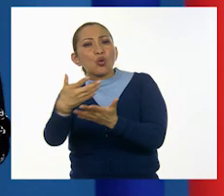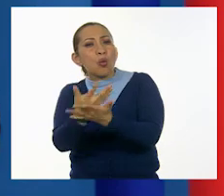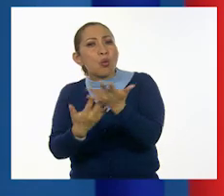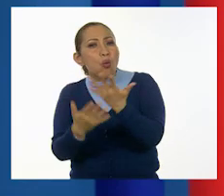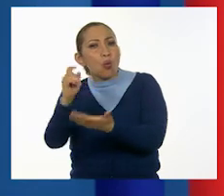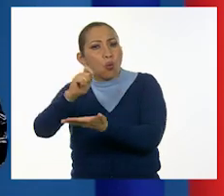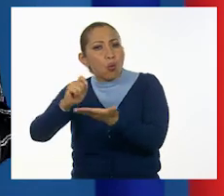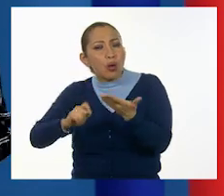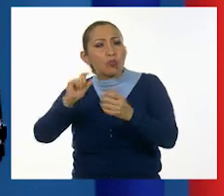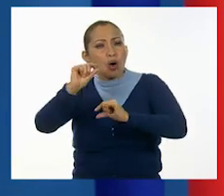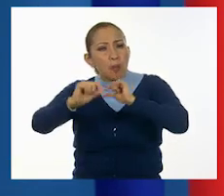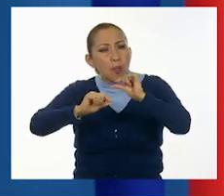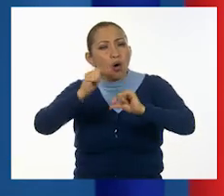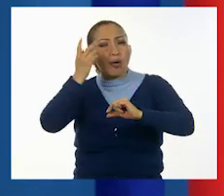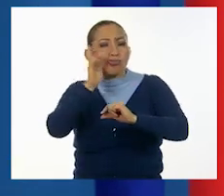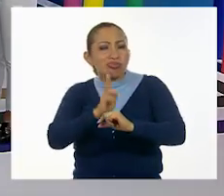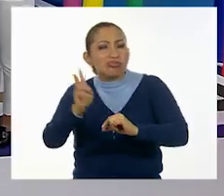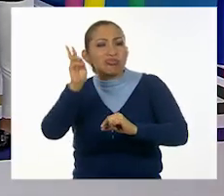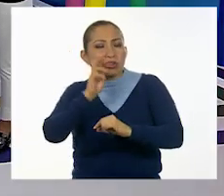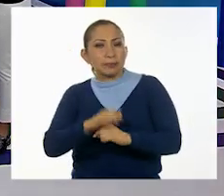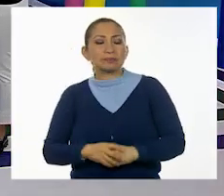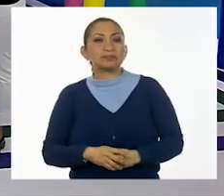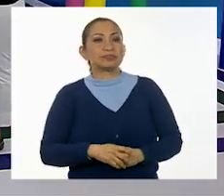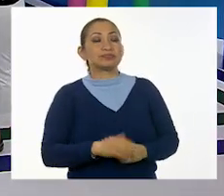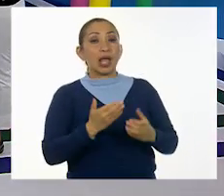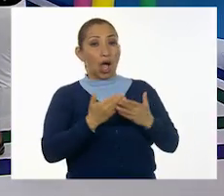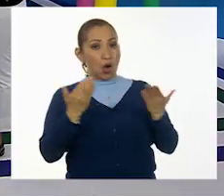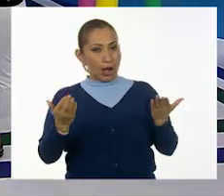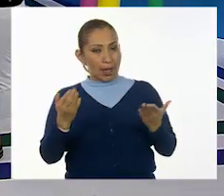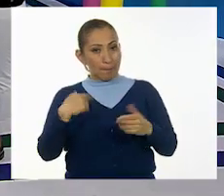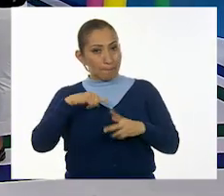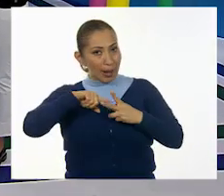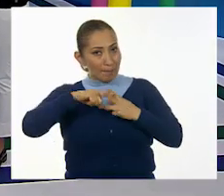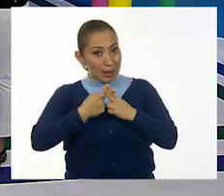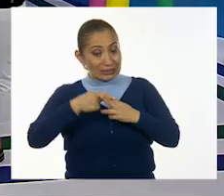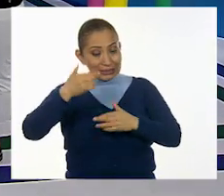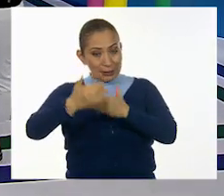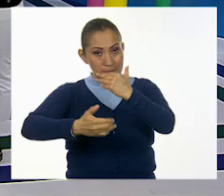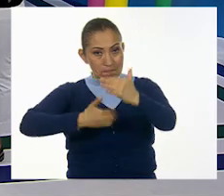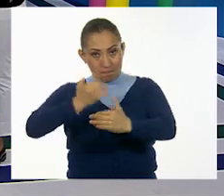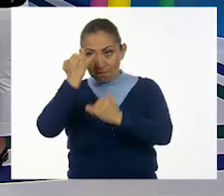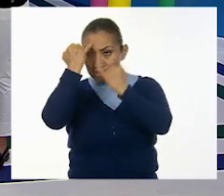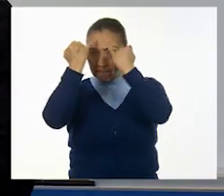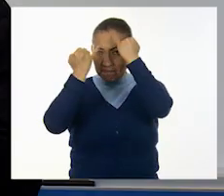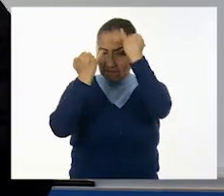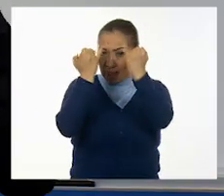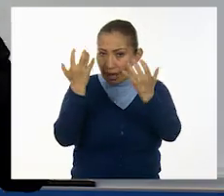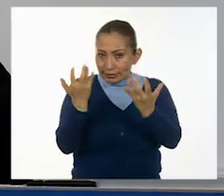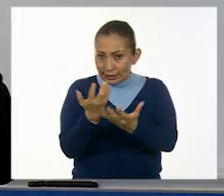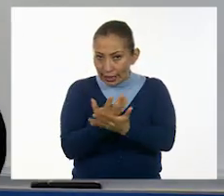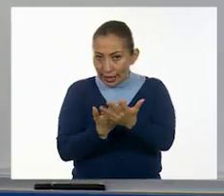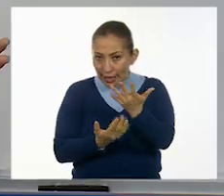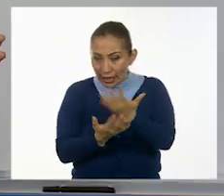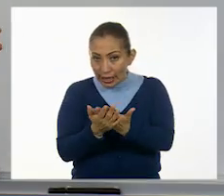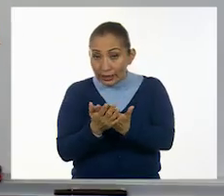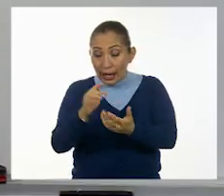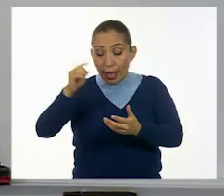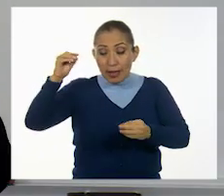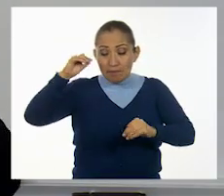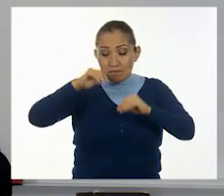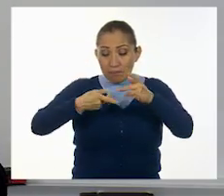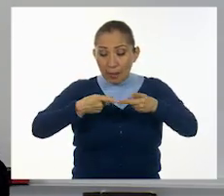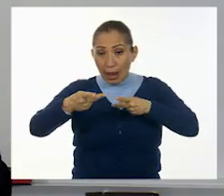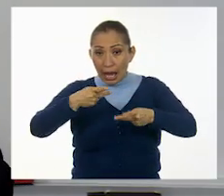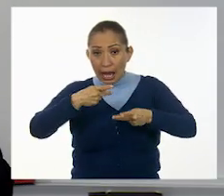si no, y así poco a poco exploren. Pues, ¿qué les parece si para iniciar este proceso creativo, que es la puesta en escena